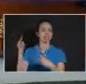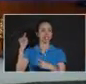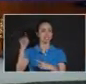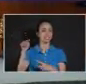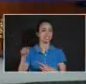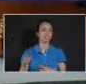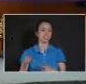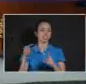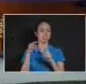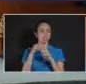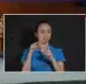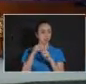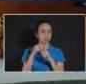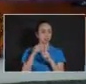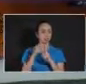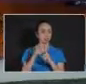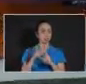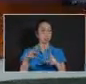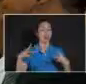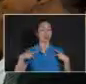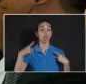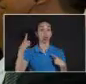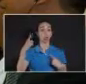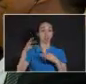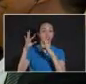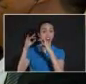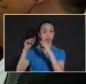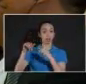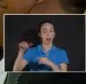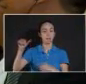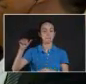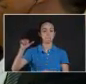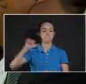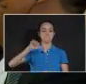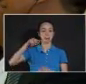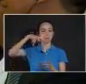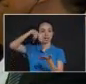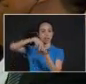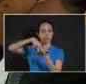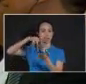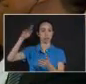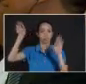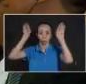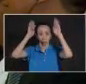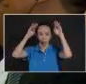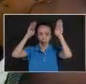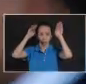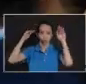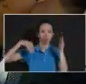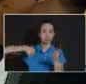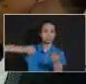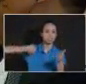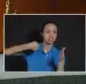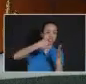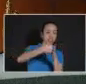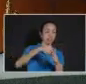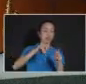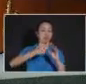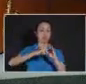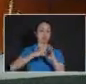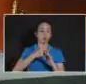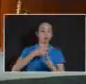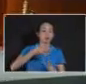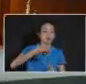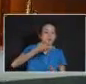Que había una flauta ahí mal parada y un burro se acercó y empezó a huelerla, dice que mi